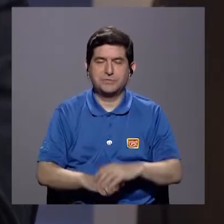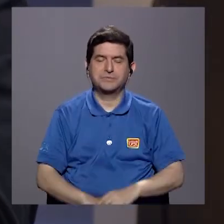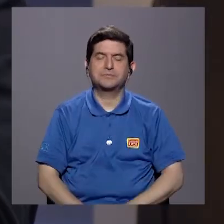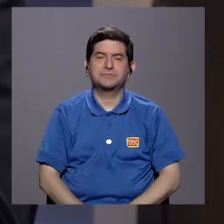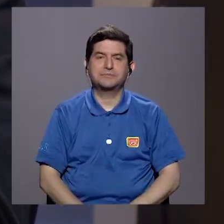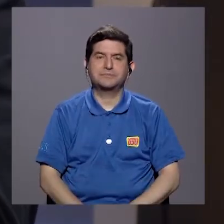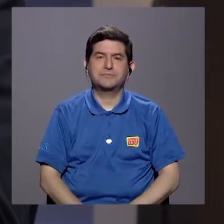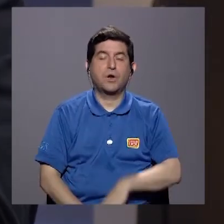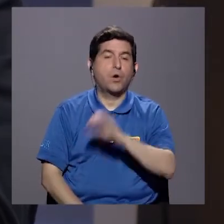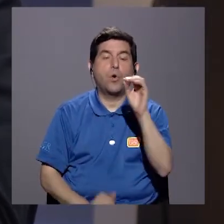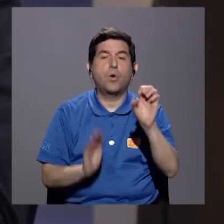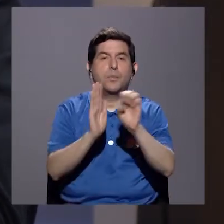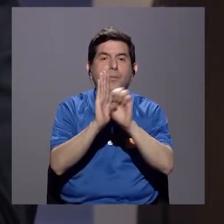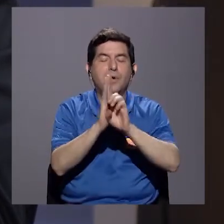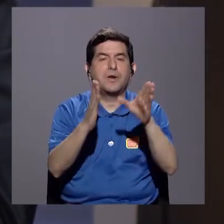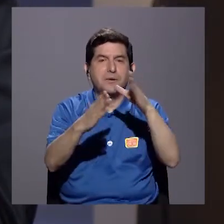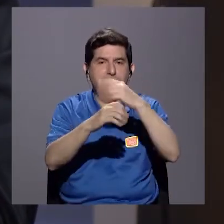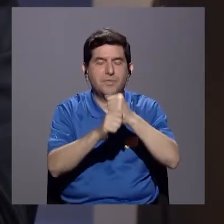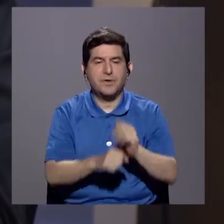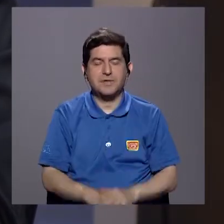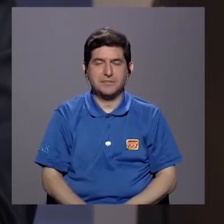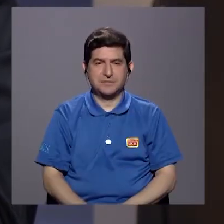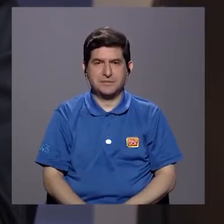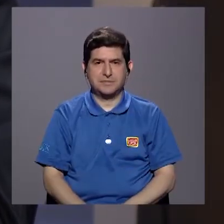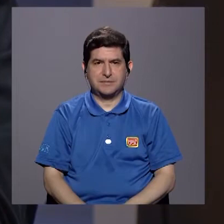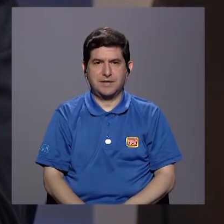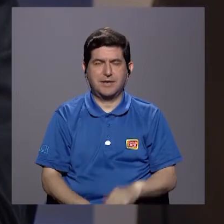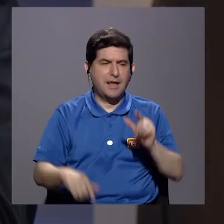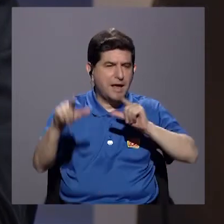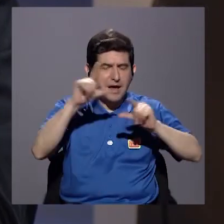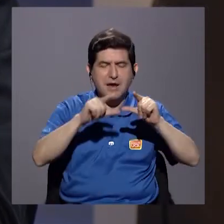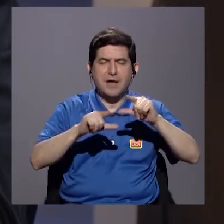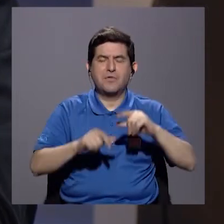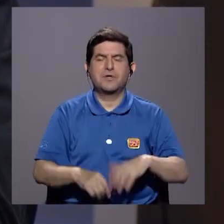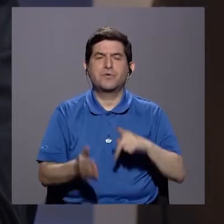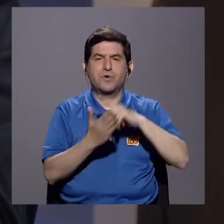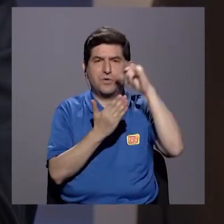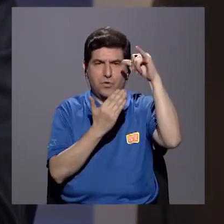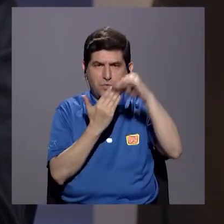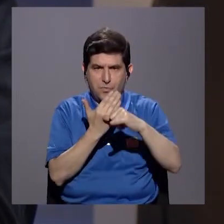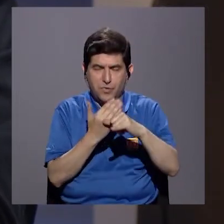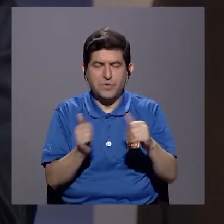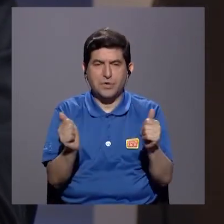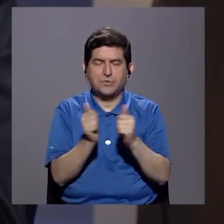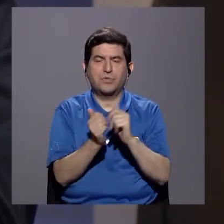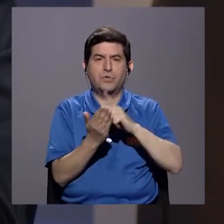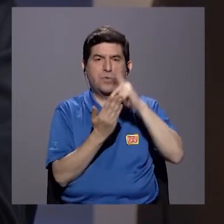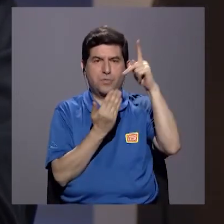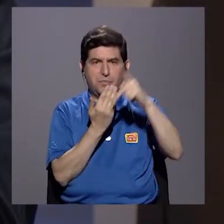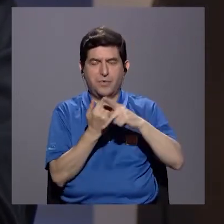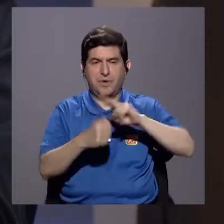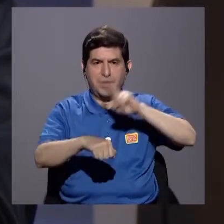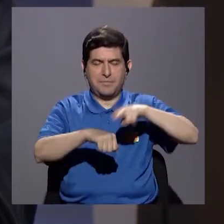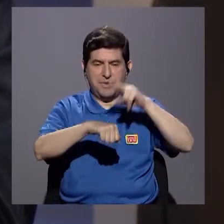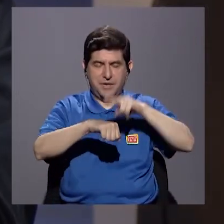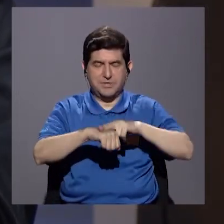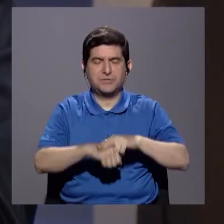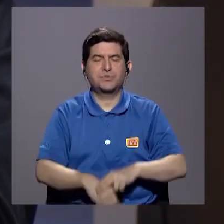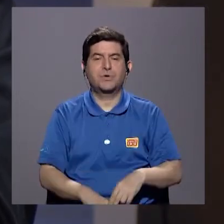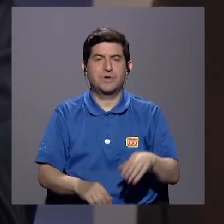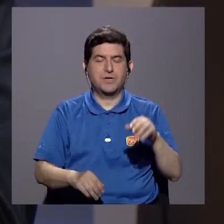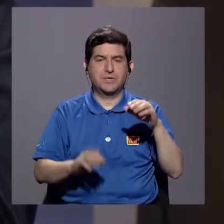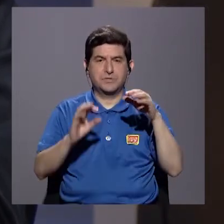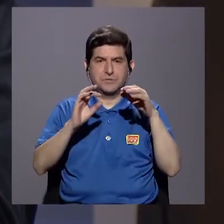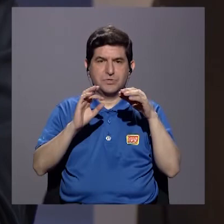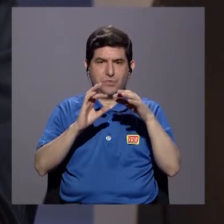ahí. O, por ejemplo, lo que está haciendo el PRIAS en términos de un proyecto con el Programa de Naciones Unidas para el Desarrollo,